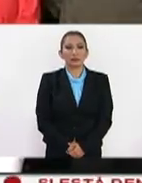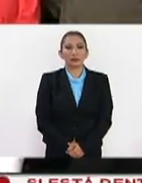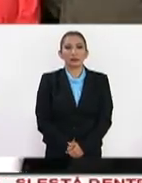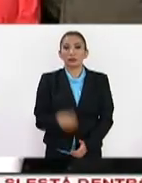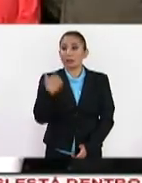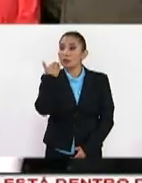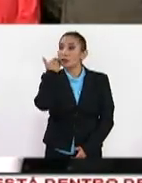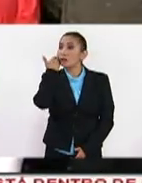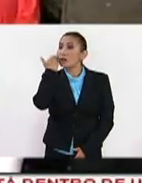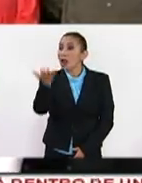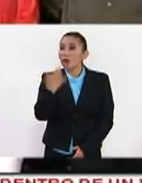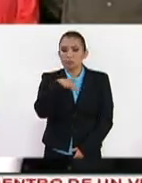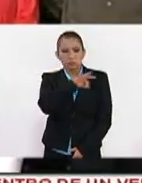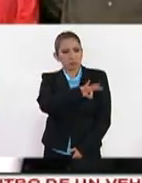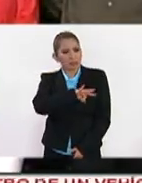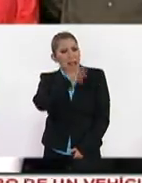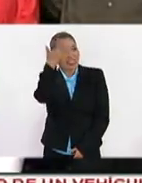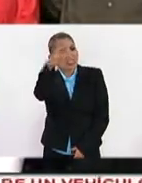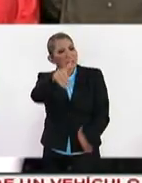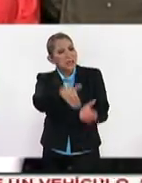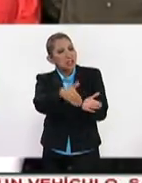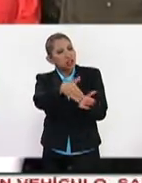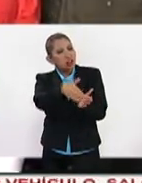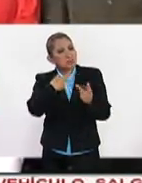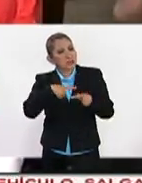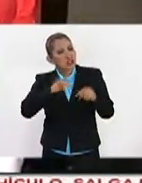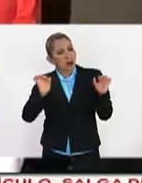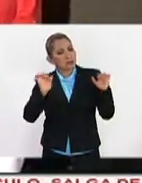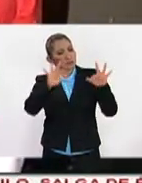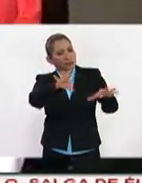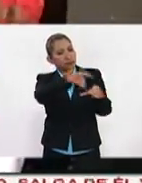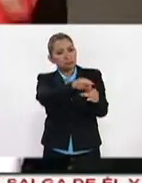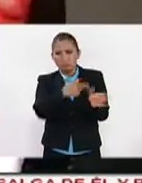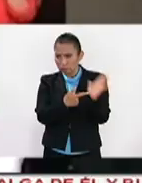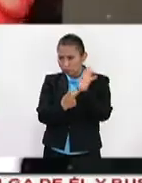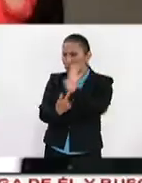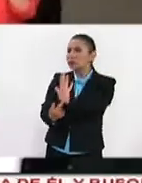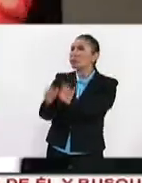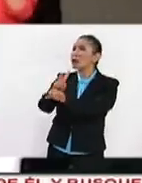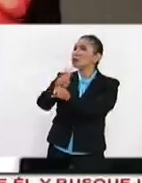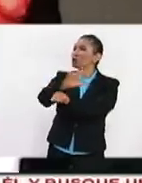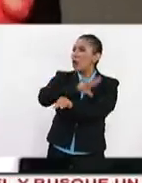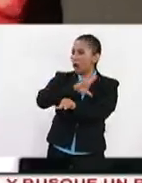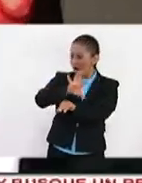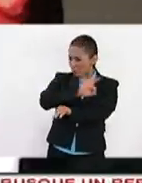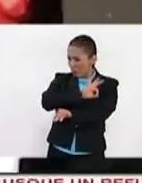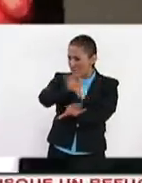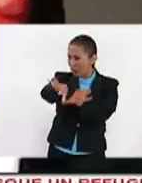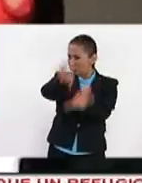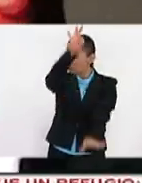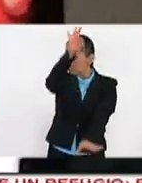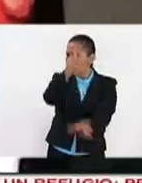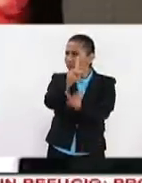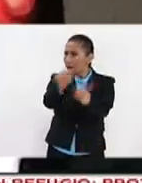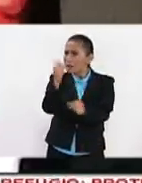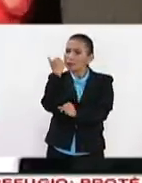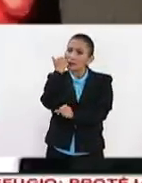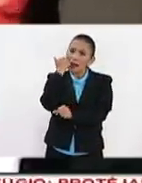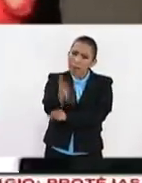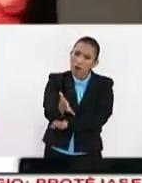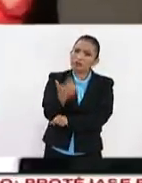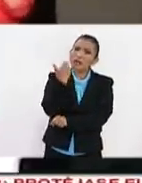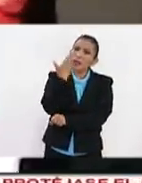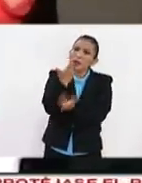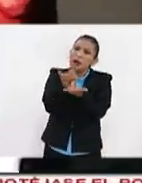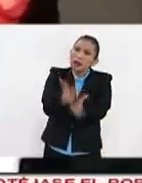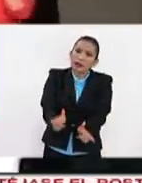Quiero felicitar a los 10 millones de votantes que salieron a decirle al mundo: Venezuela hay democracia, queremos la paz,